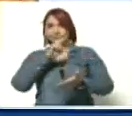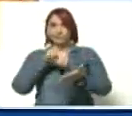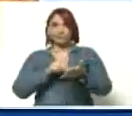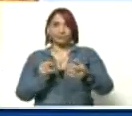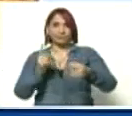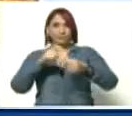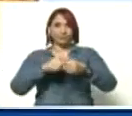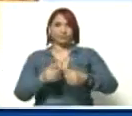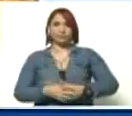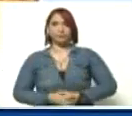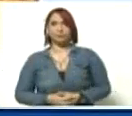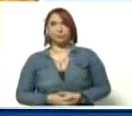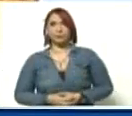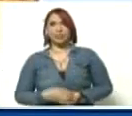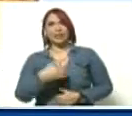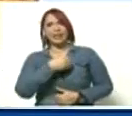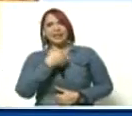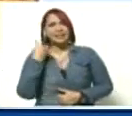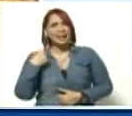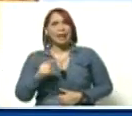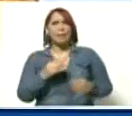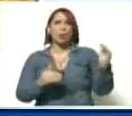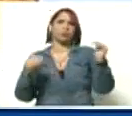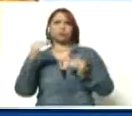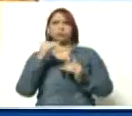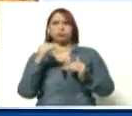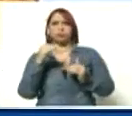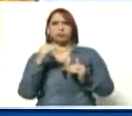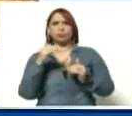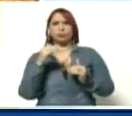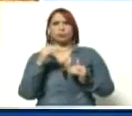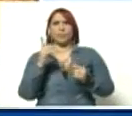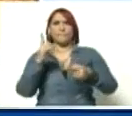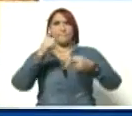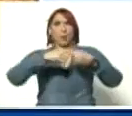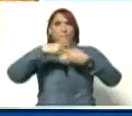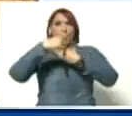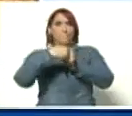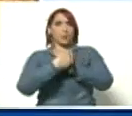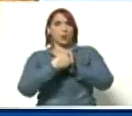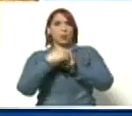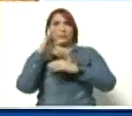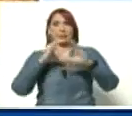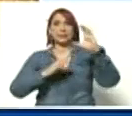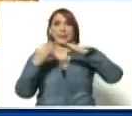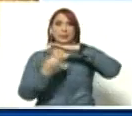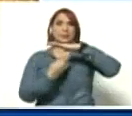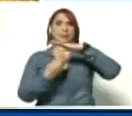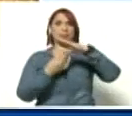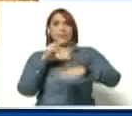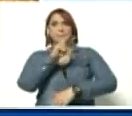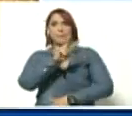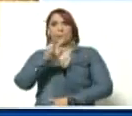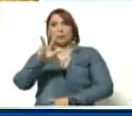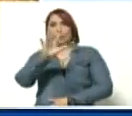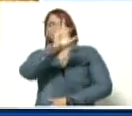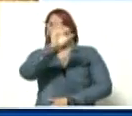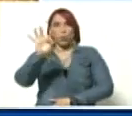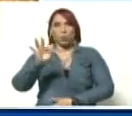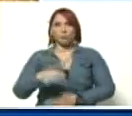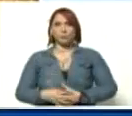Ingresos, tenemos un incremento de cupos en ciencias básicas del 23%.